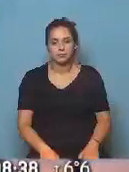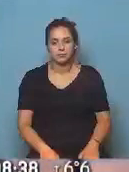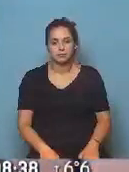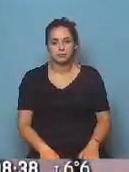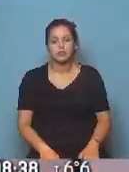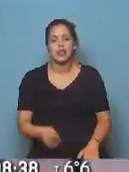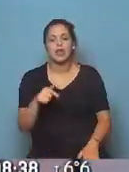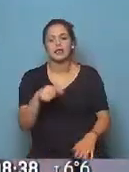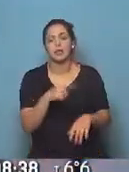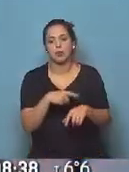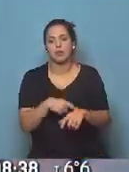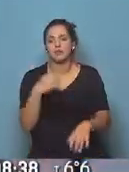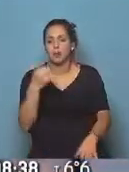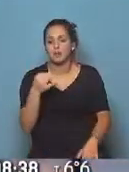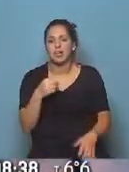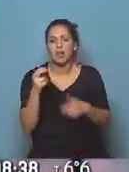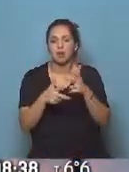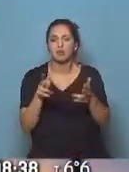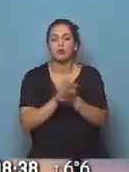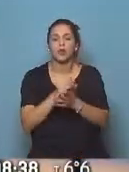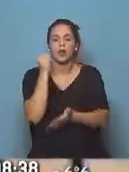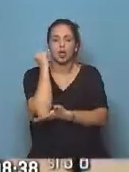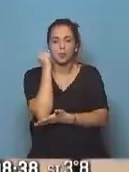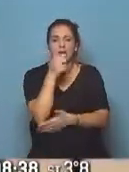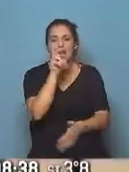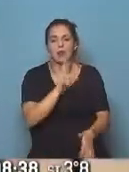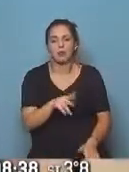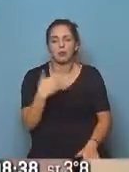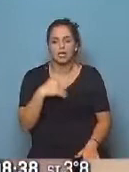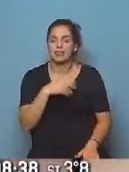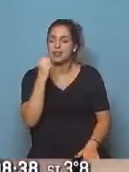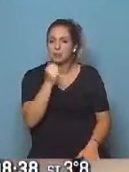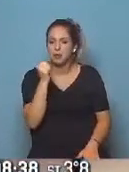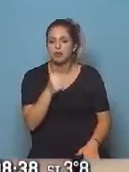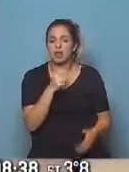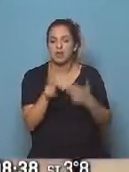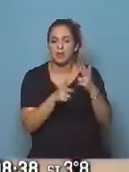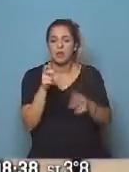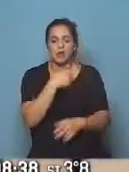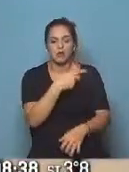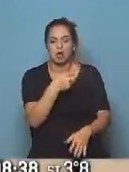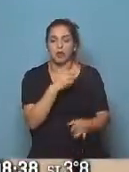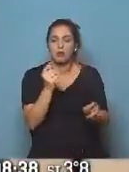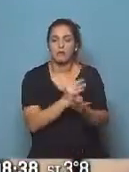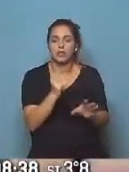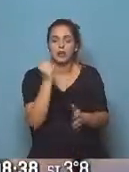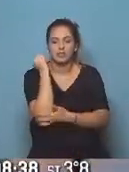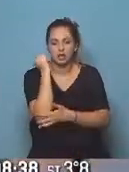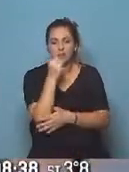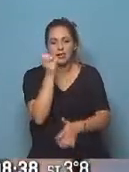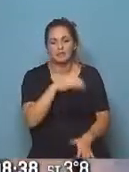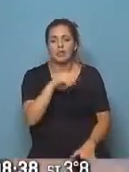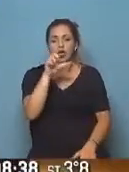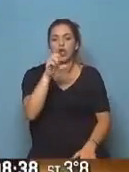en este momento particular de la economía en la república argentina es importante escucharlos a ellos a los economistas está junto a nosotros claudio lozano